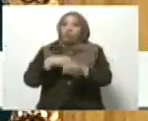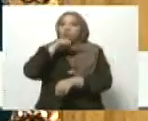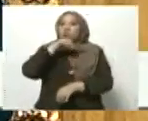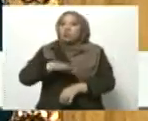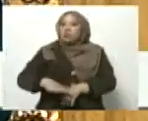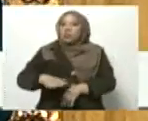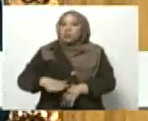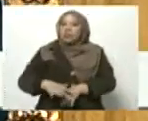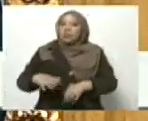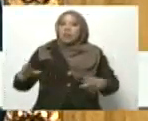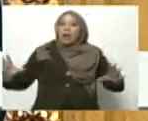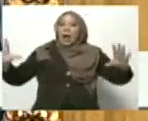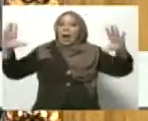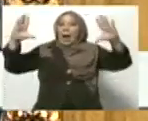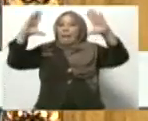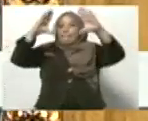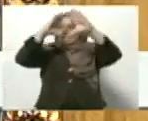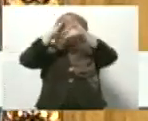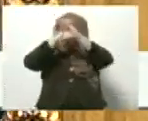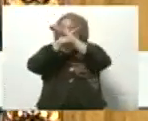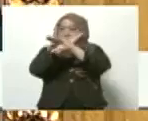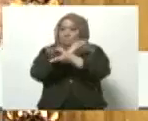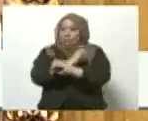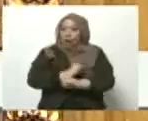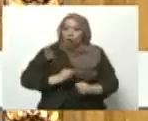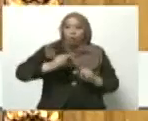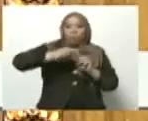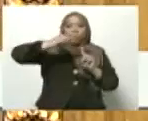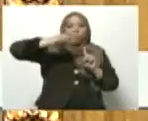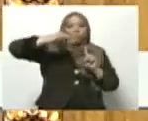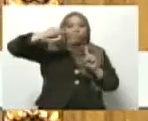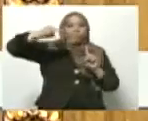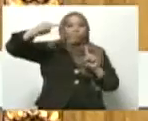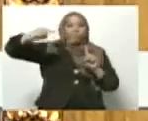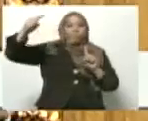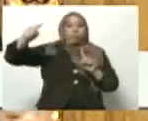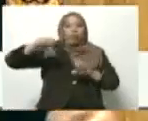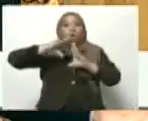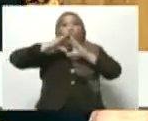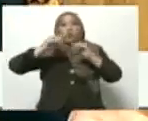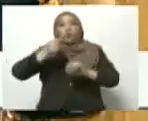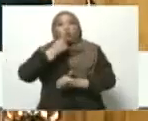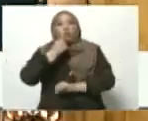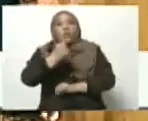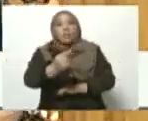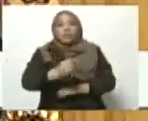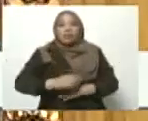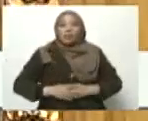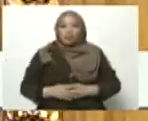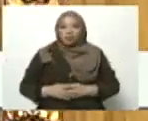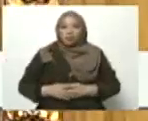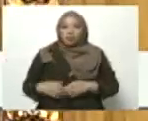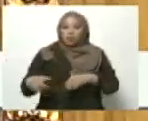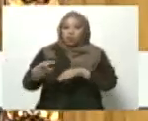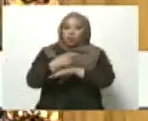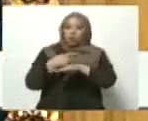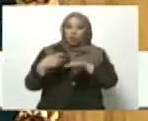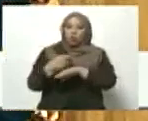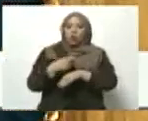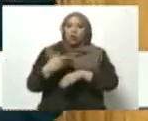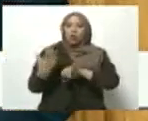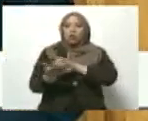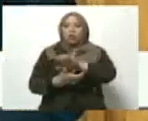Fue el gran apagón eléctrico. Todo el mundo dice, eso era porque ese gobierno corrupto tenía